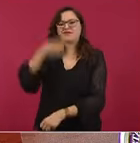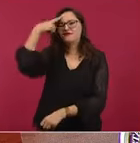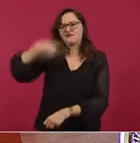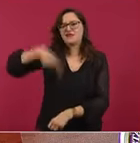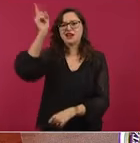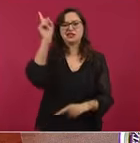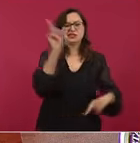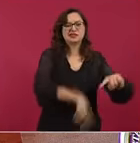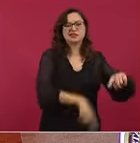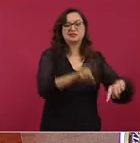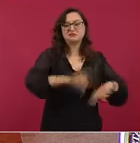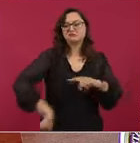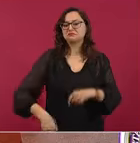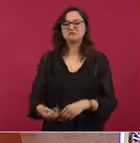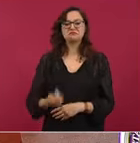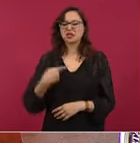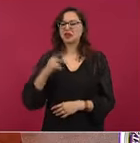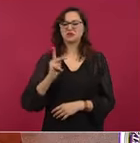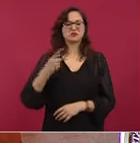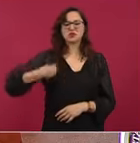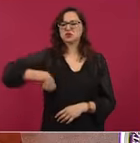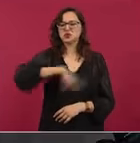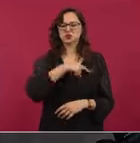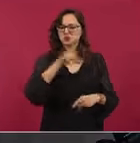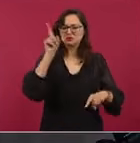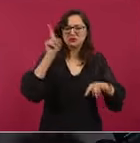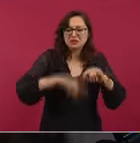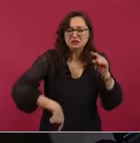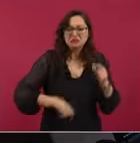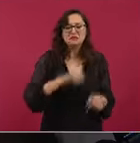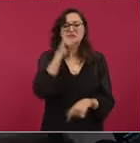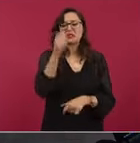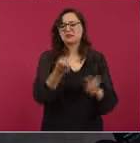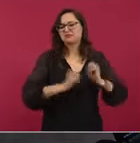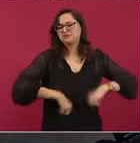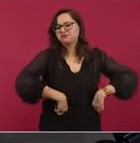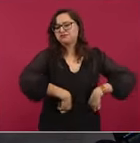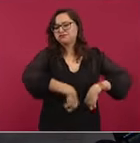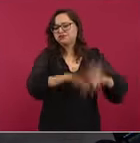y no lo hemos hecho, porque ¿para qué?